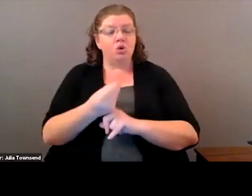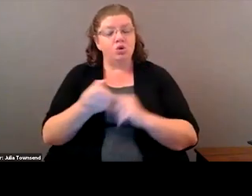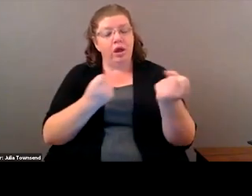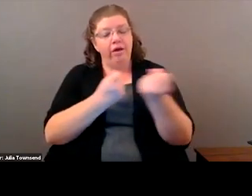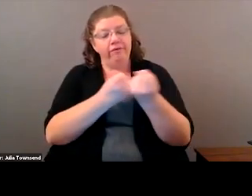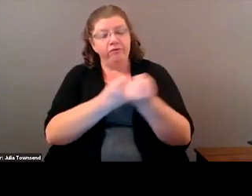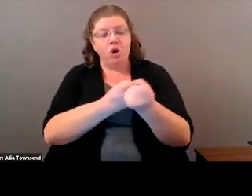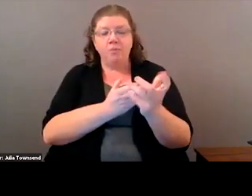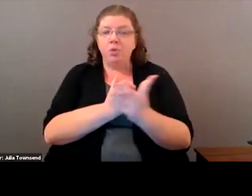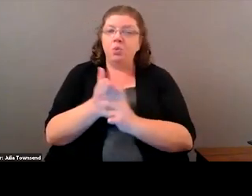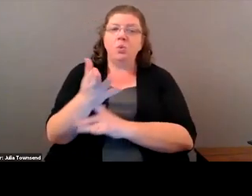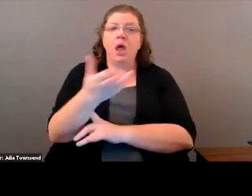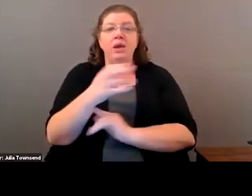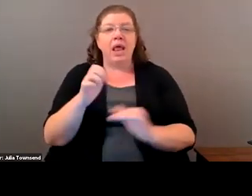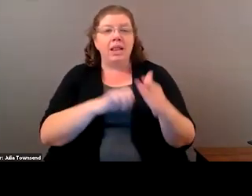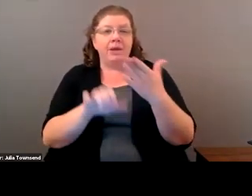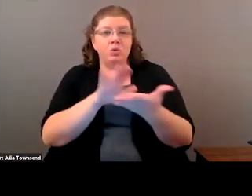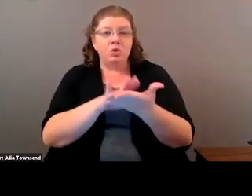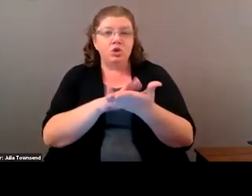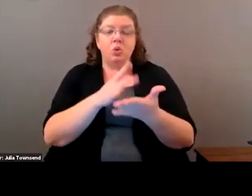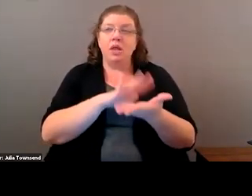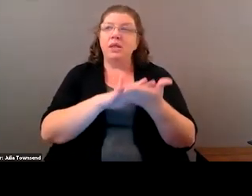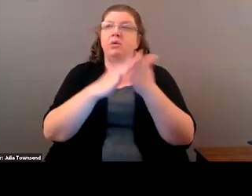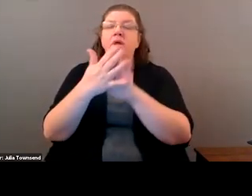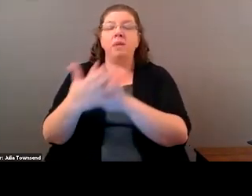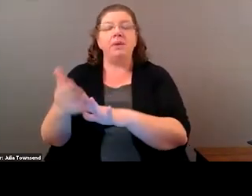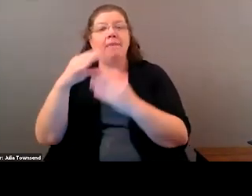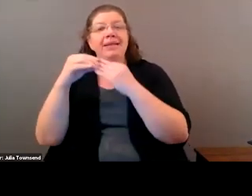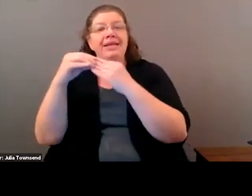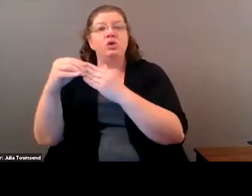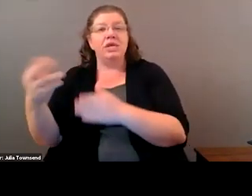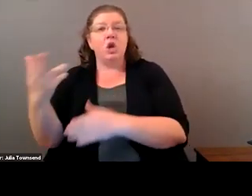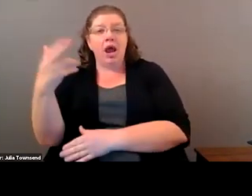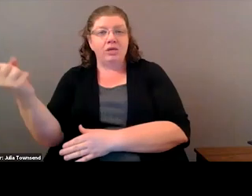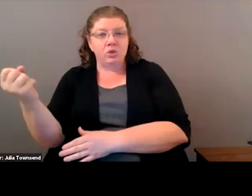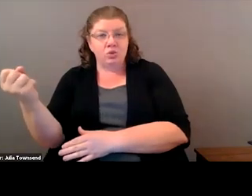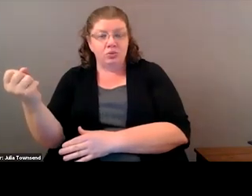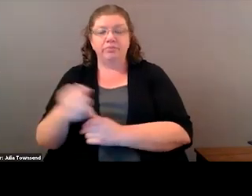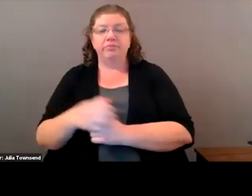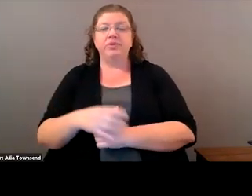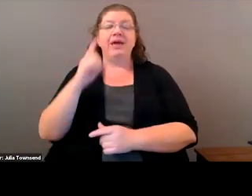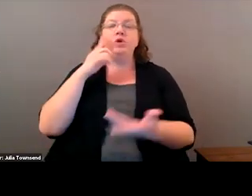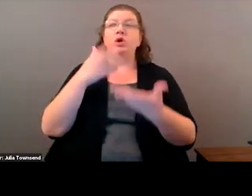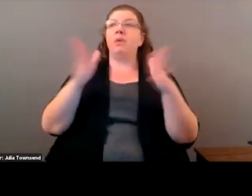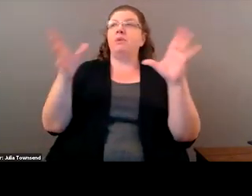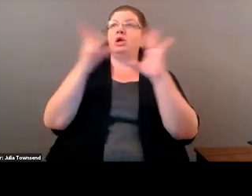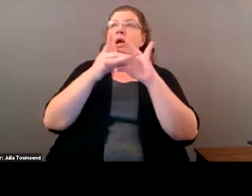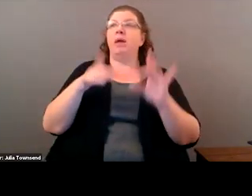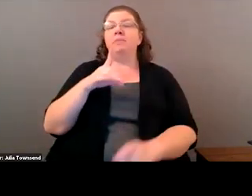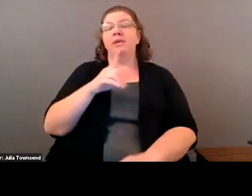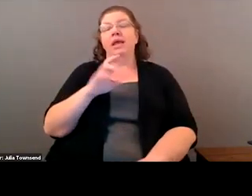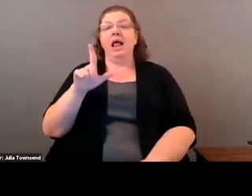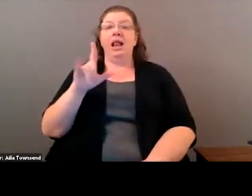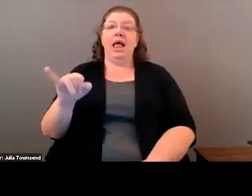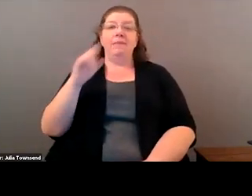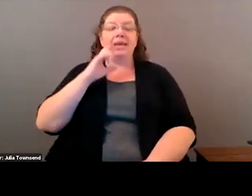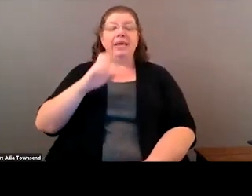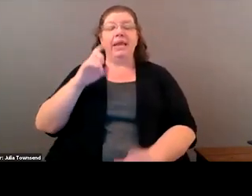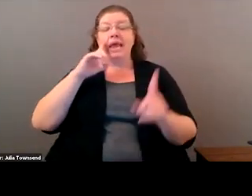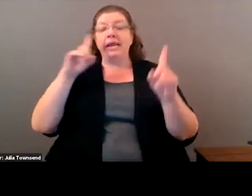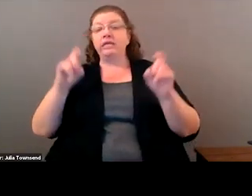sus identidades y cultura han sido a firmadas y han sido líderes en sus escuelas he escuchado comentarios sobre